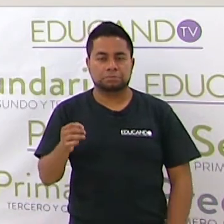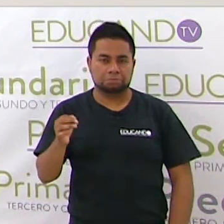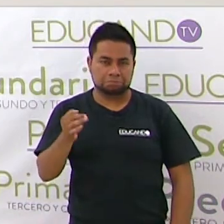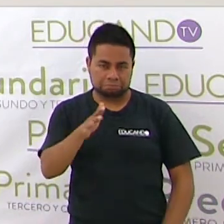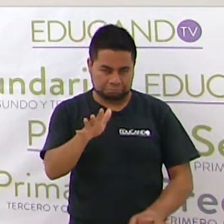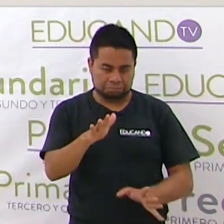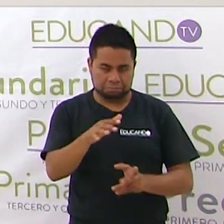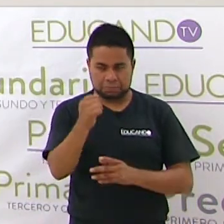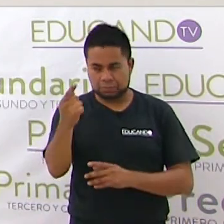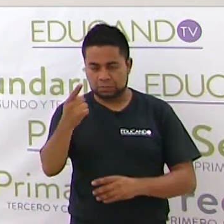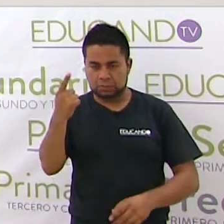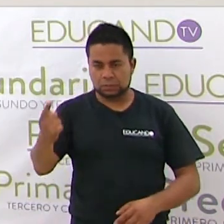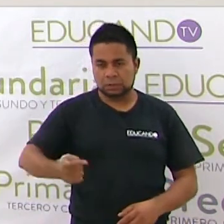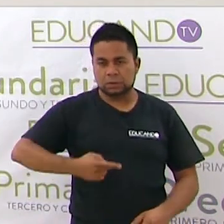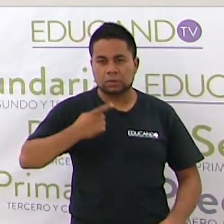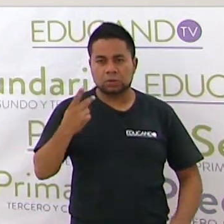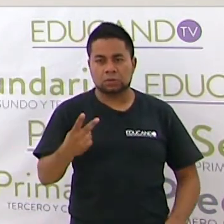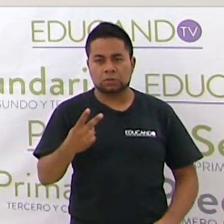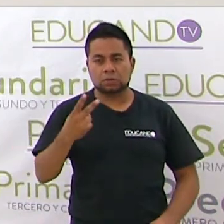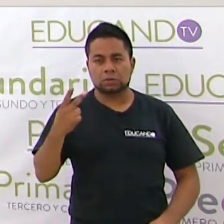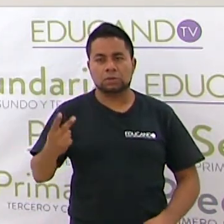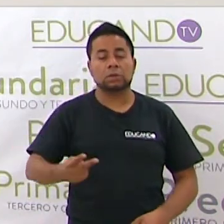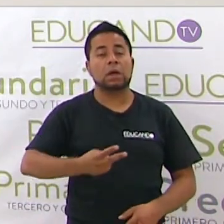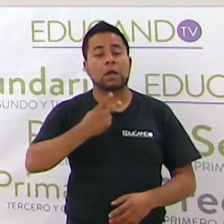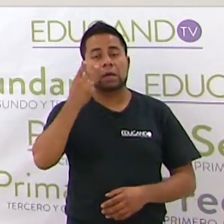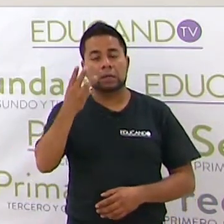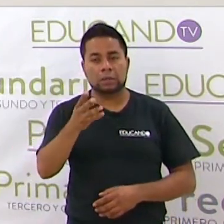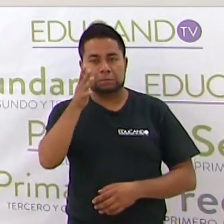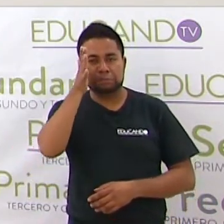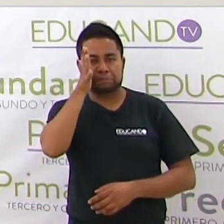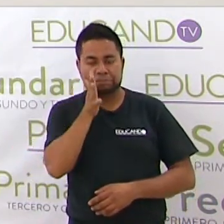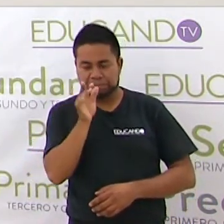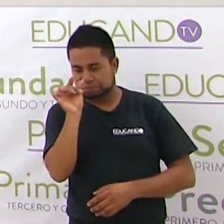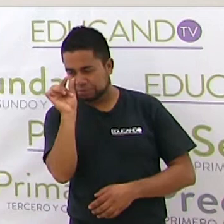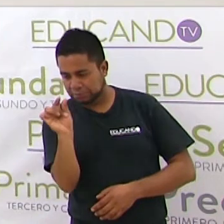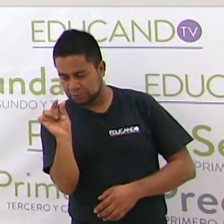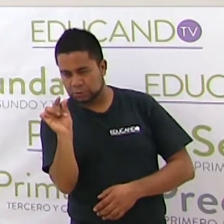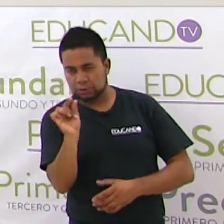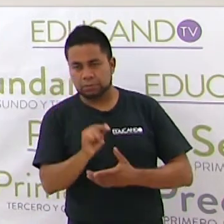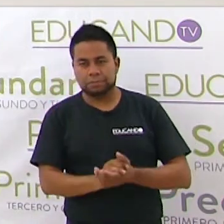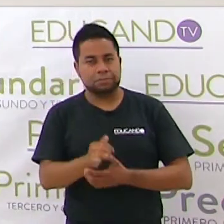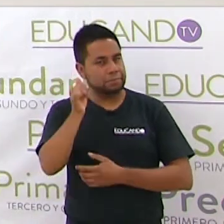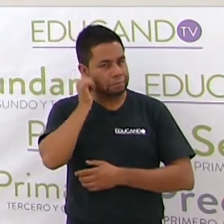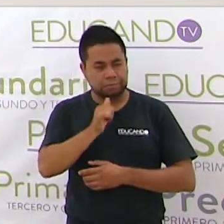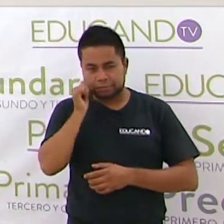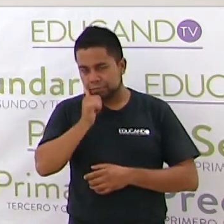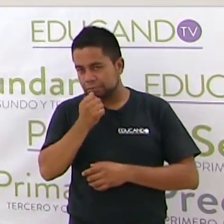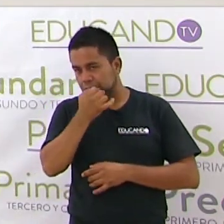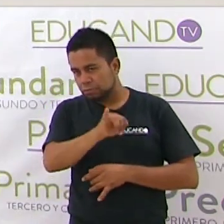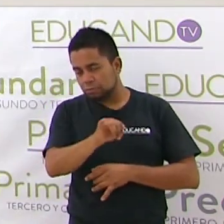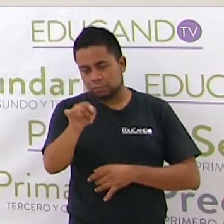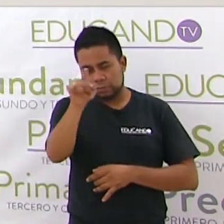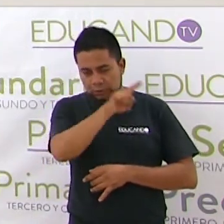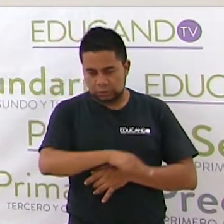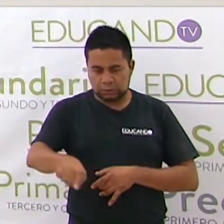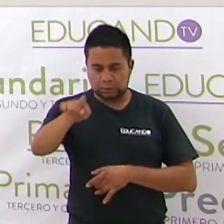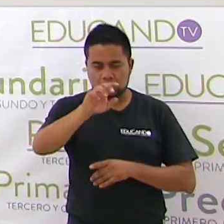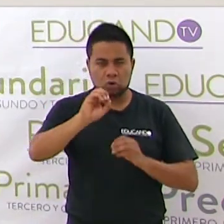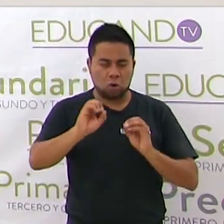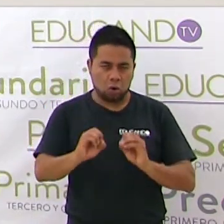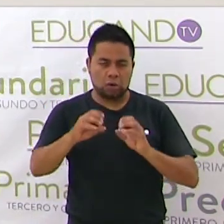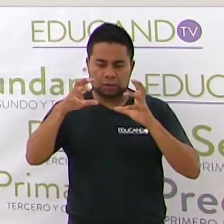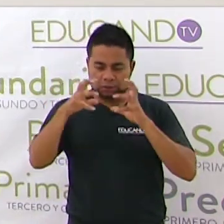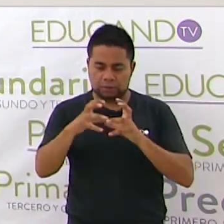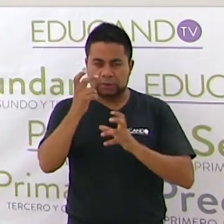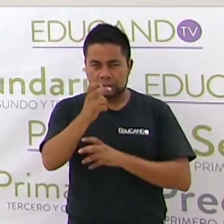vez, 2 veces y 3 veces y un poquitito. ¿Sale? Siempre, siempre, en cualquier círculo, en cualquier esfera. Y